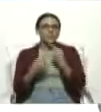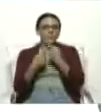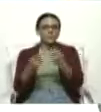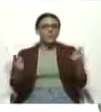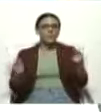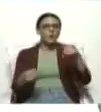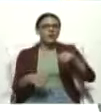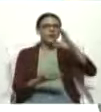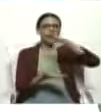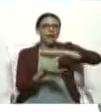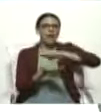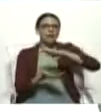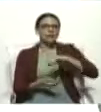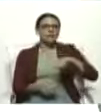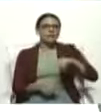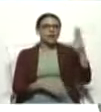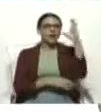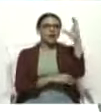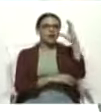nuestra capital.